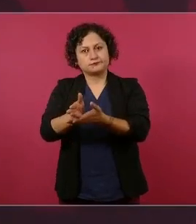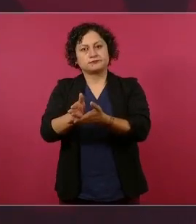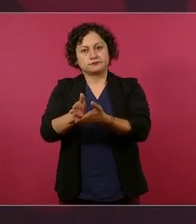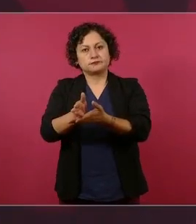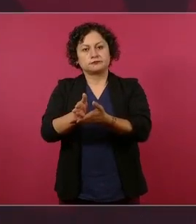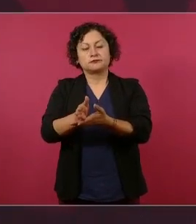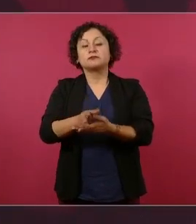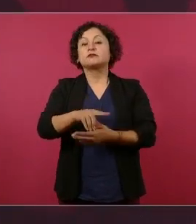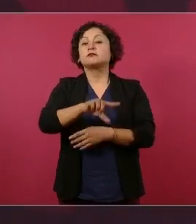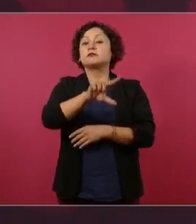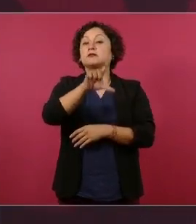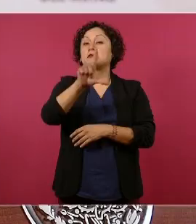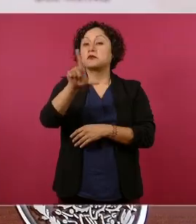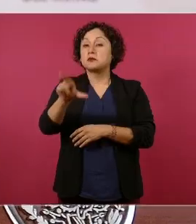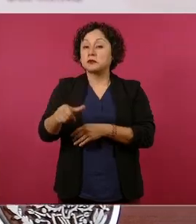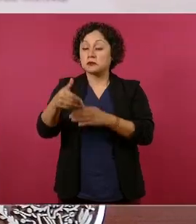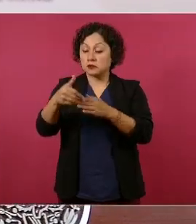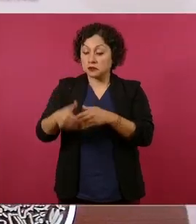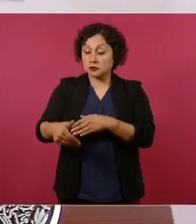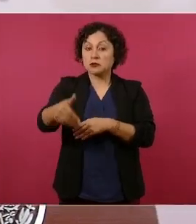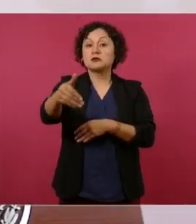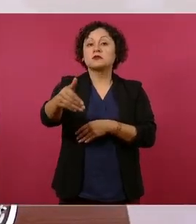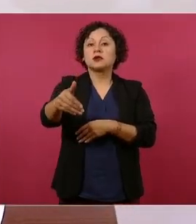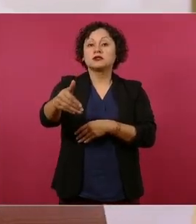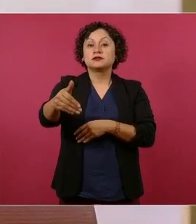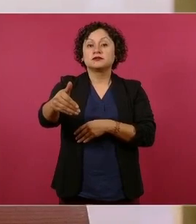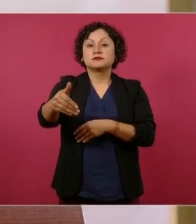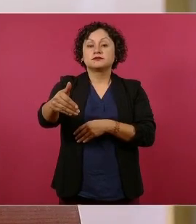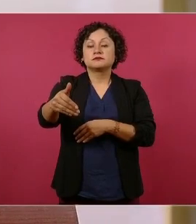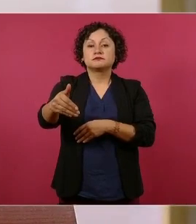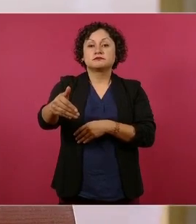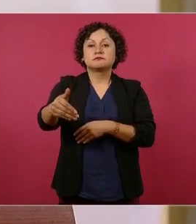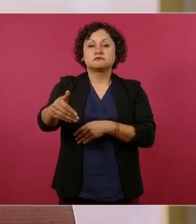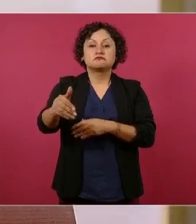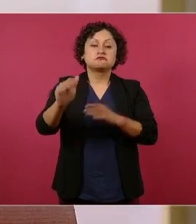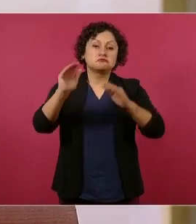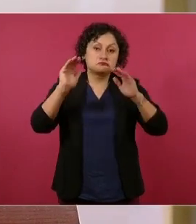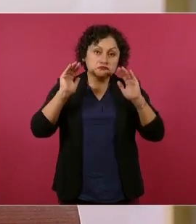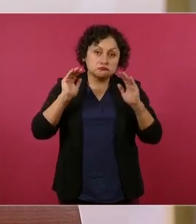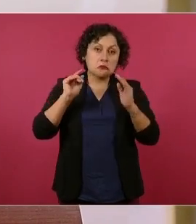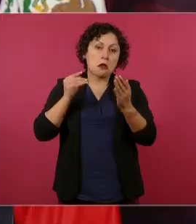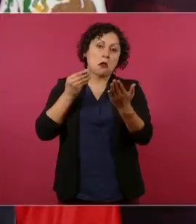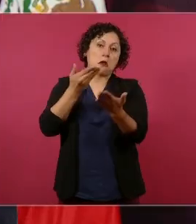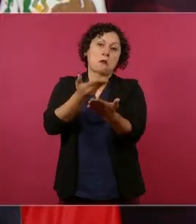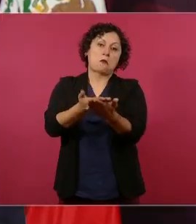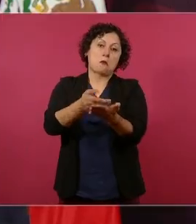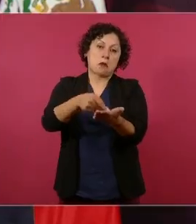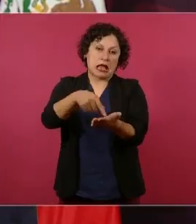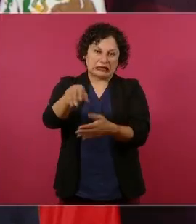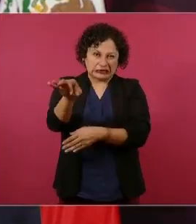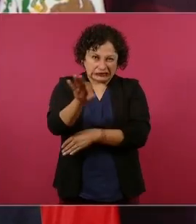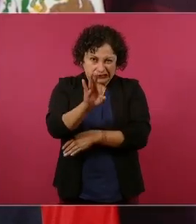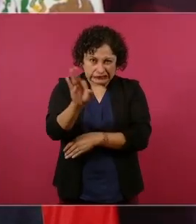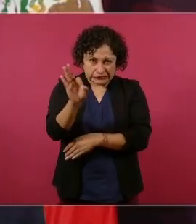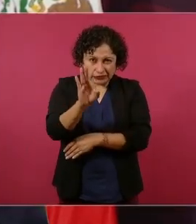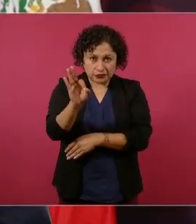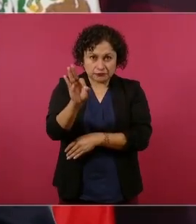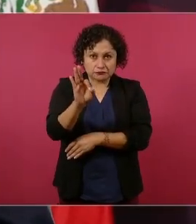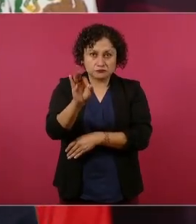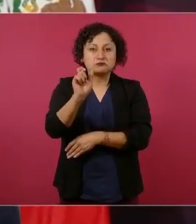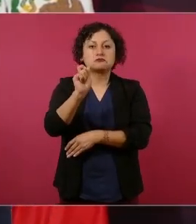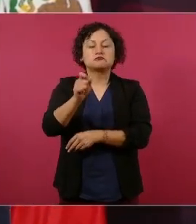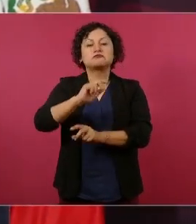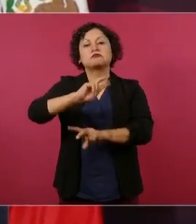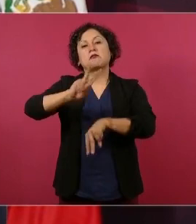Y luego es una propuesta el poder estar en